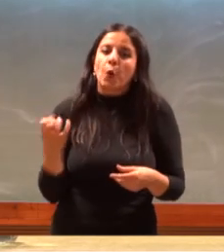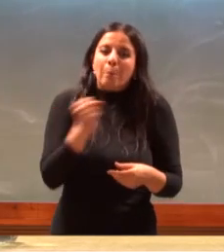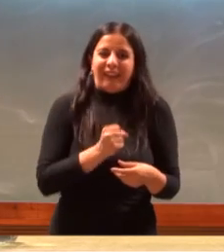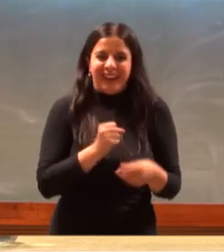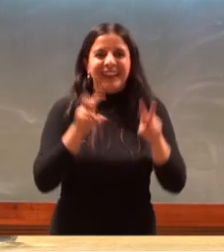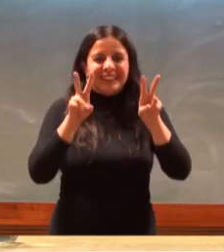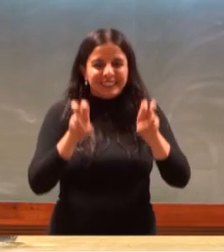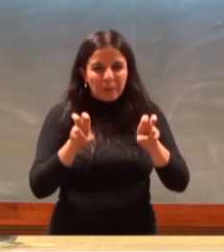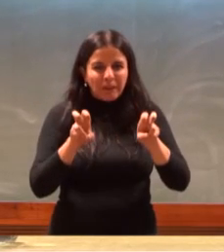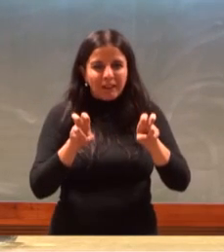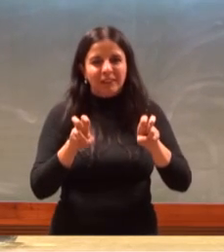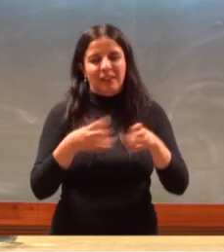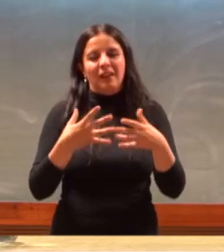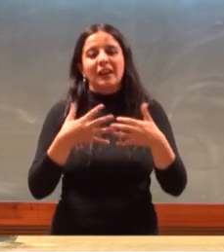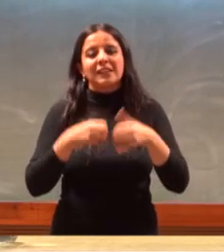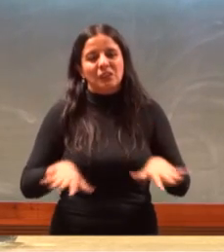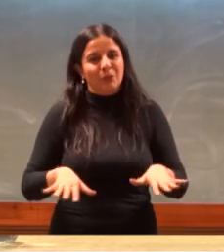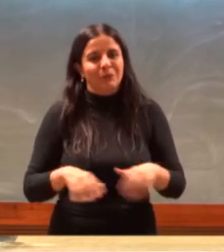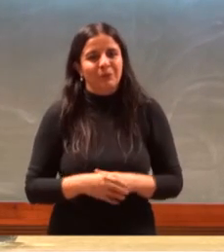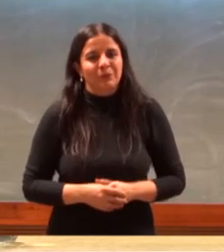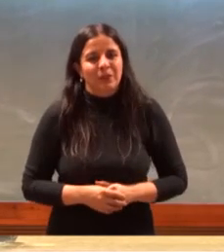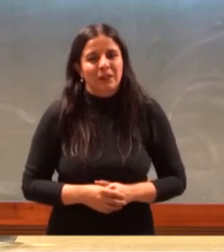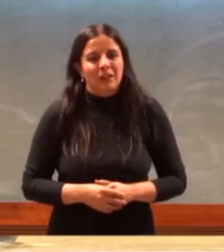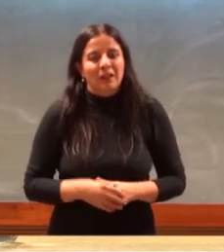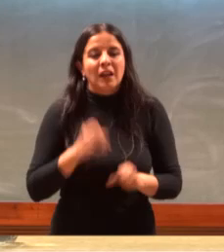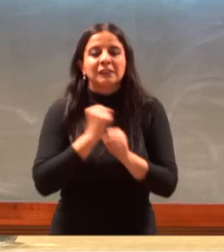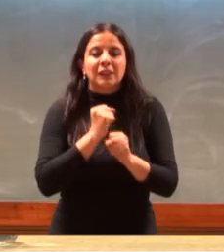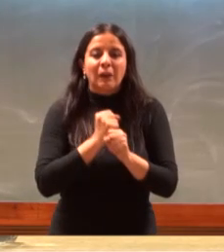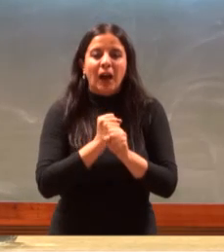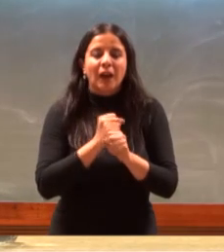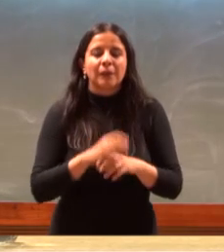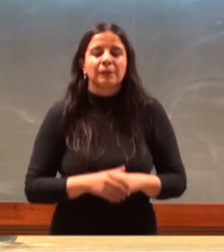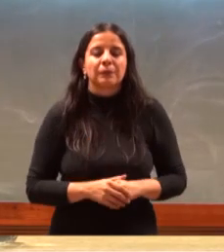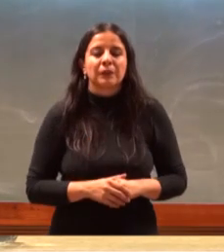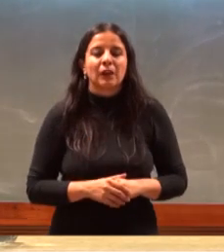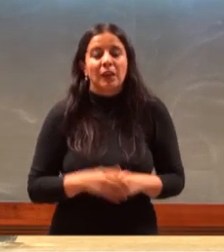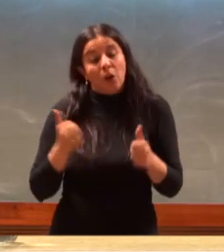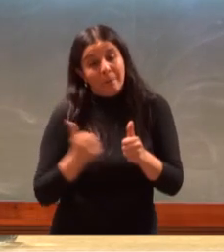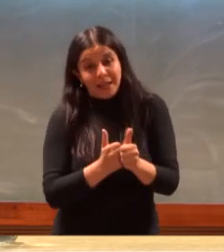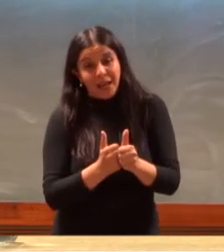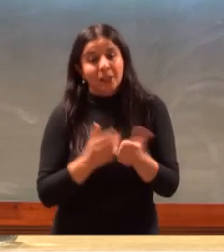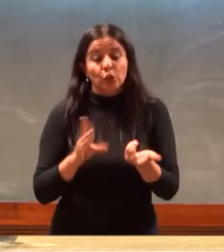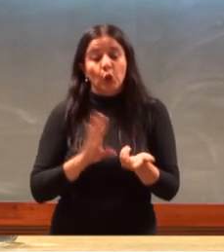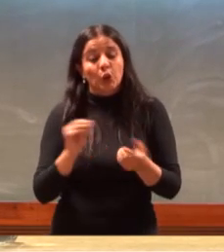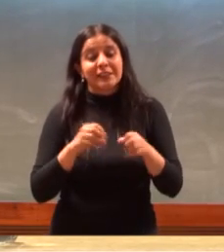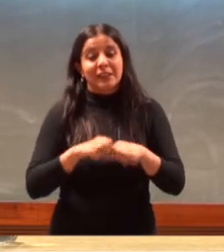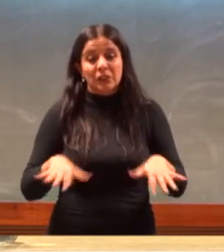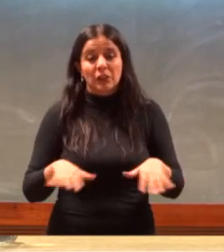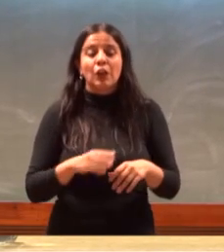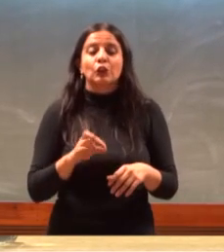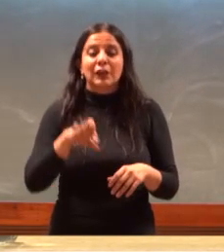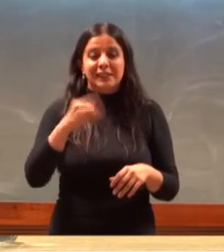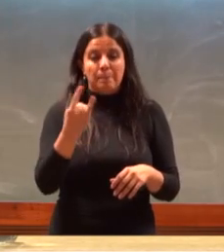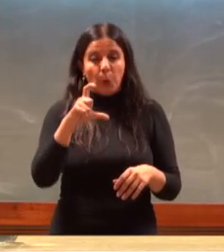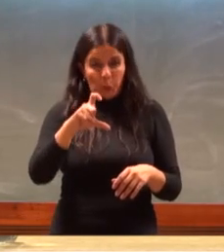la de la secretaría de extensión trabajar e acompañar las acciones extensionistas realizadas por el programa universitario en la